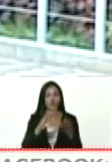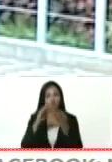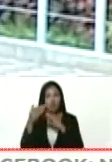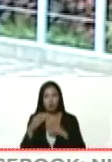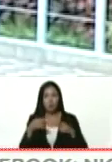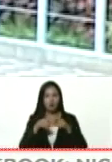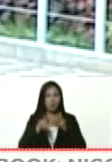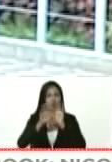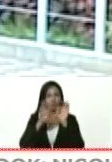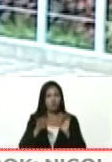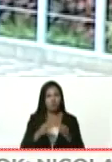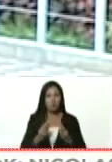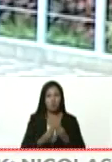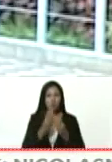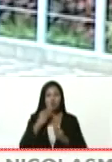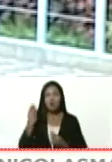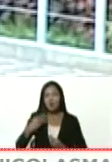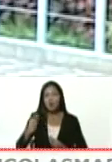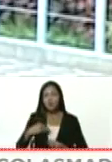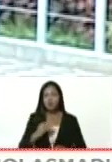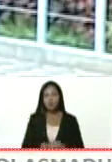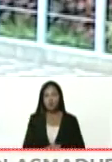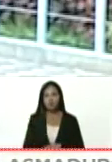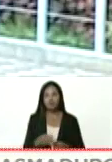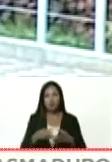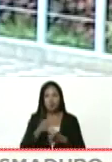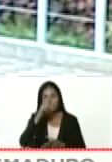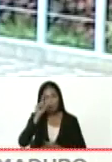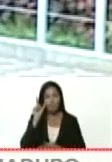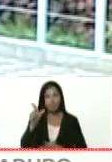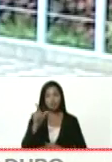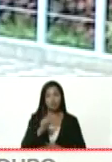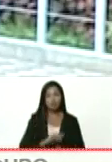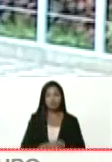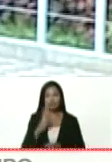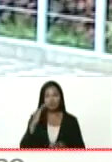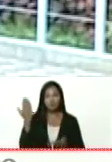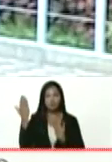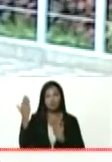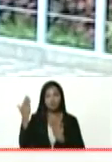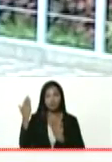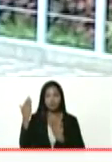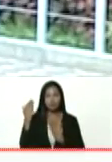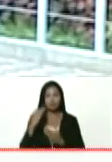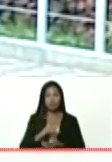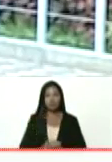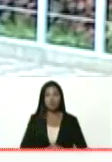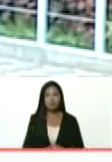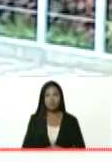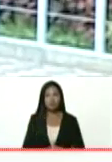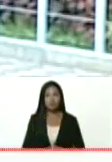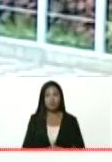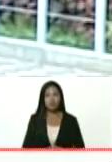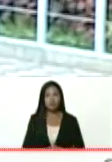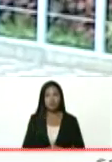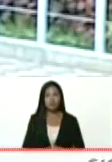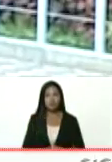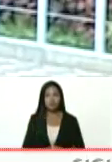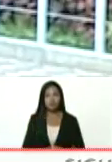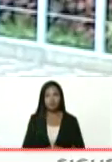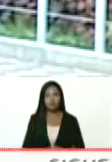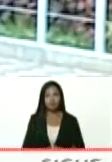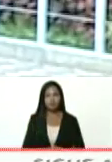del Orinoco, junto a la juventud del Partido Socialista Unido de Venezuela. Adelante, compañera Jessica Lalama.